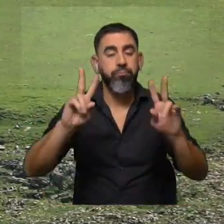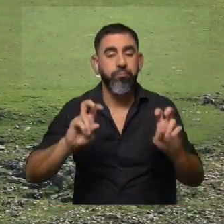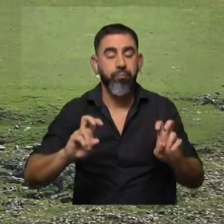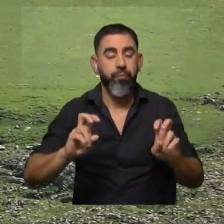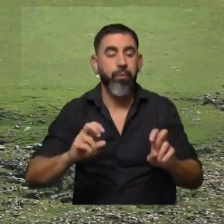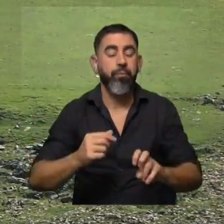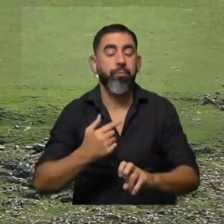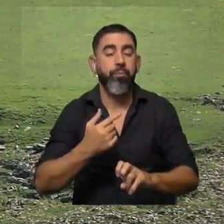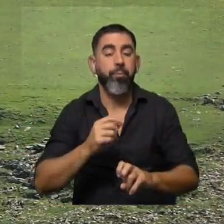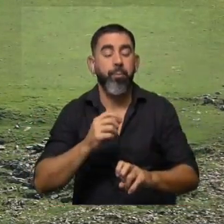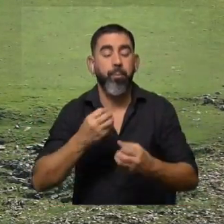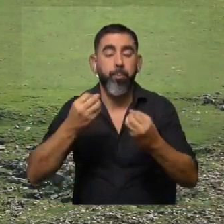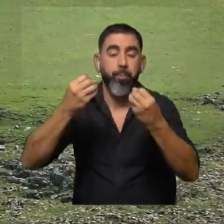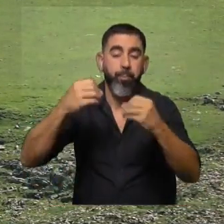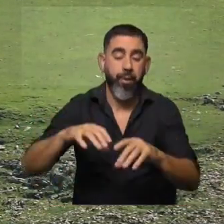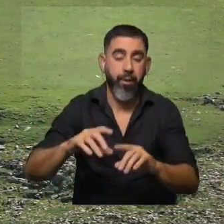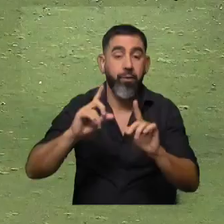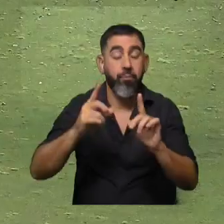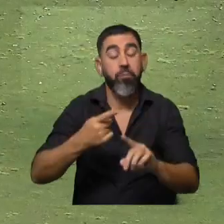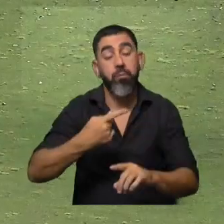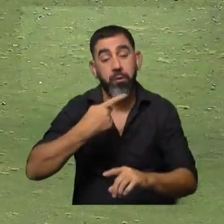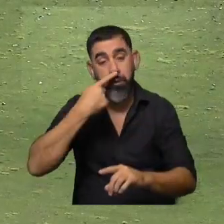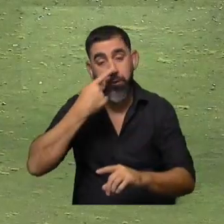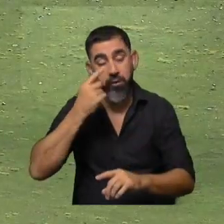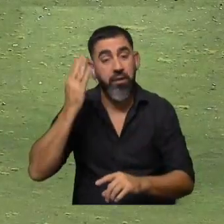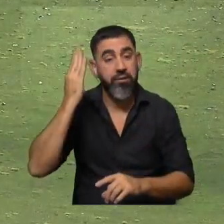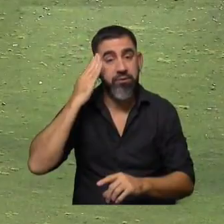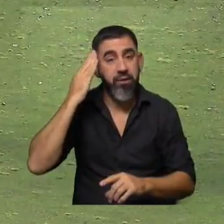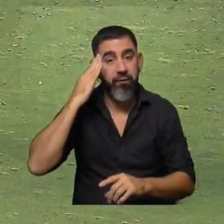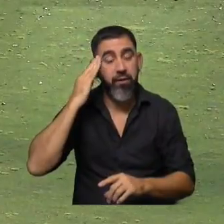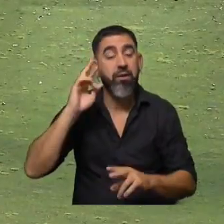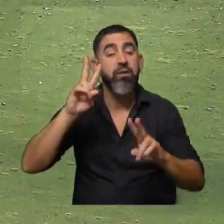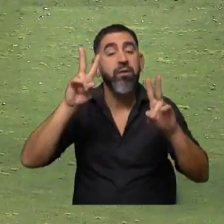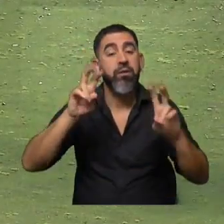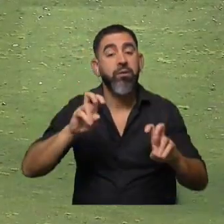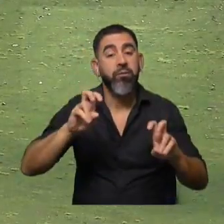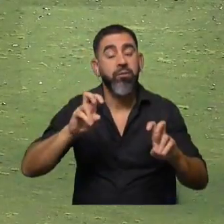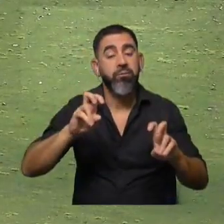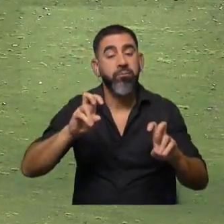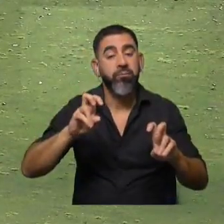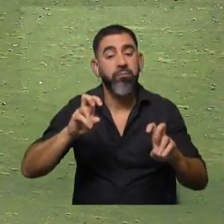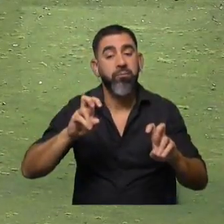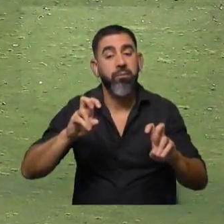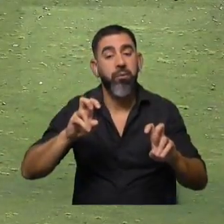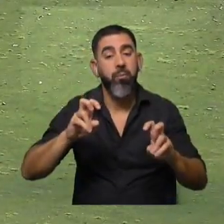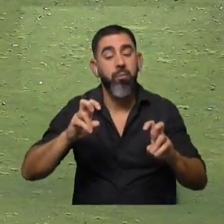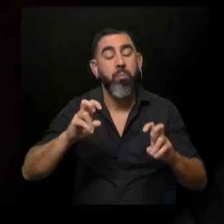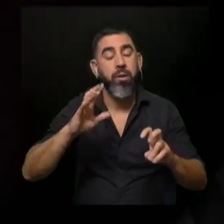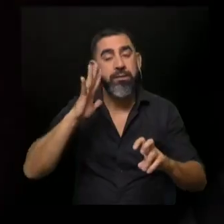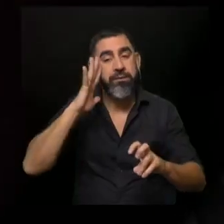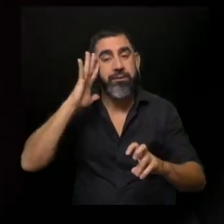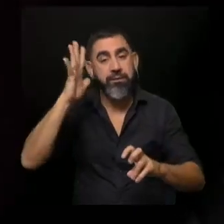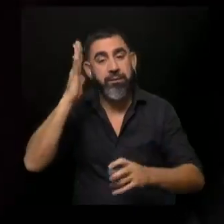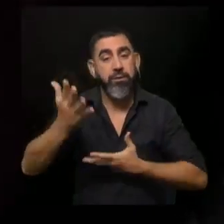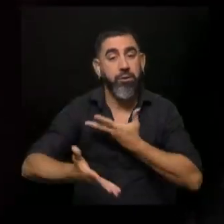vista de pérdidas, también interesaba conocer desde el punto de vista del estado del malestar psicológico